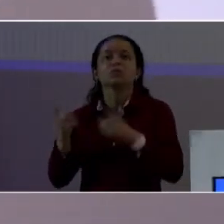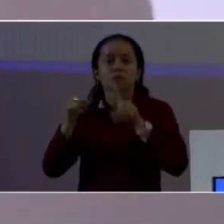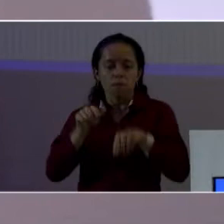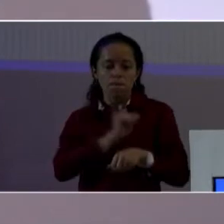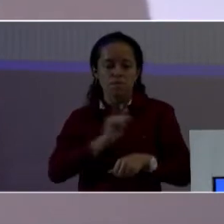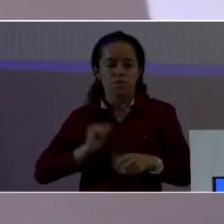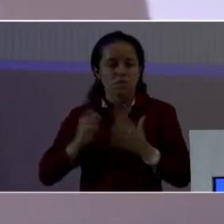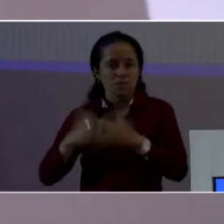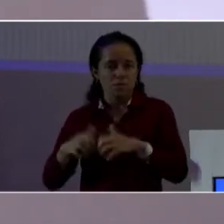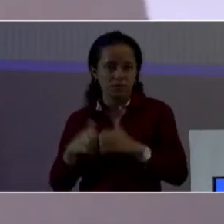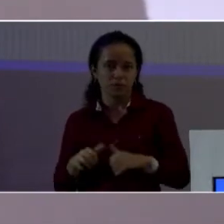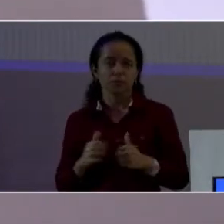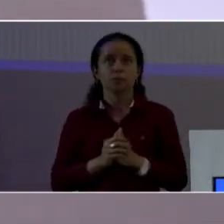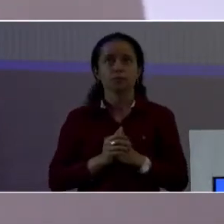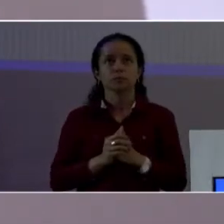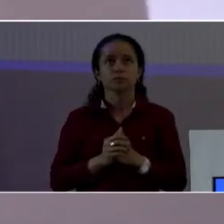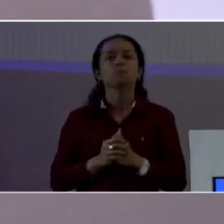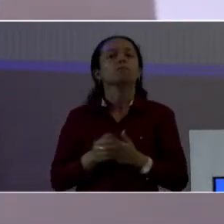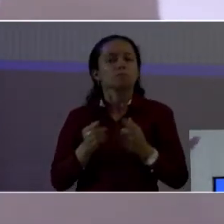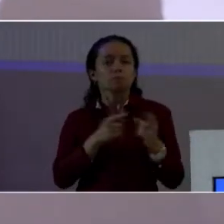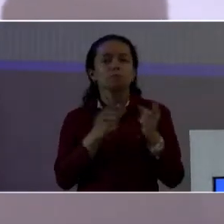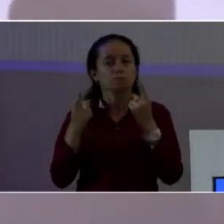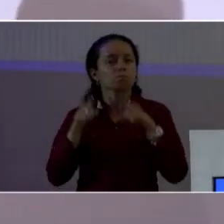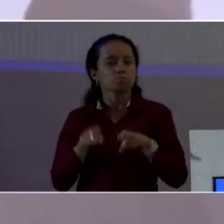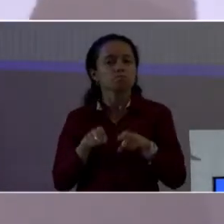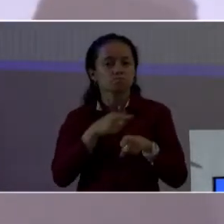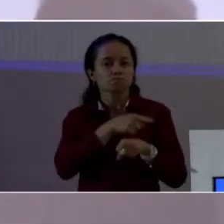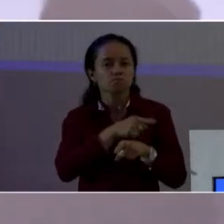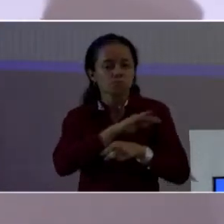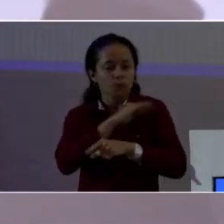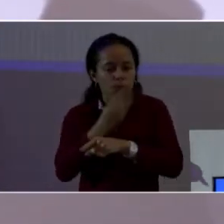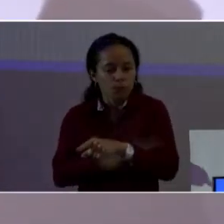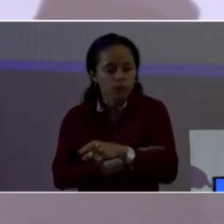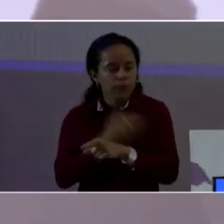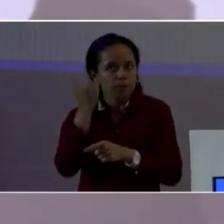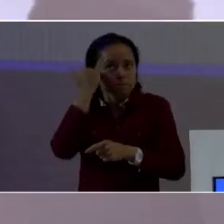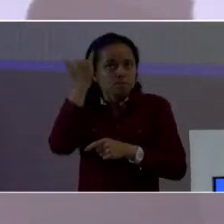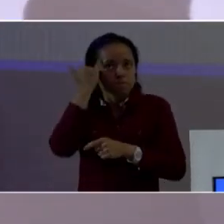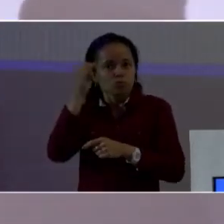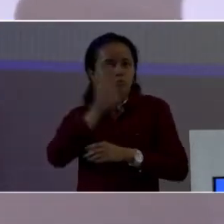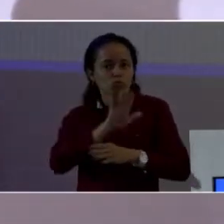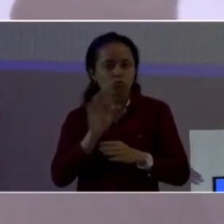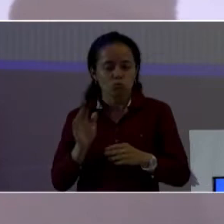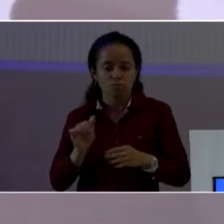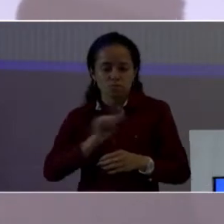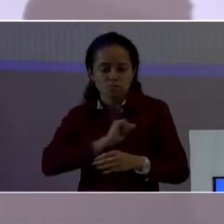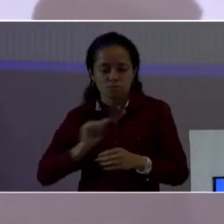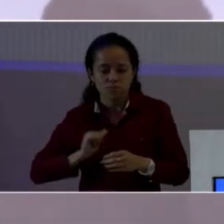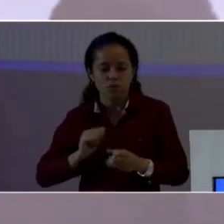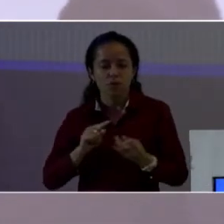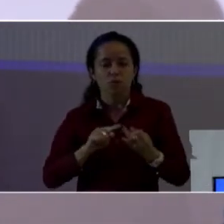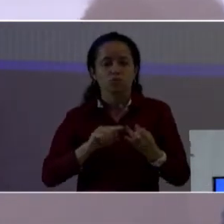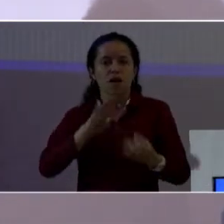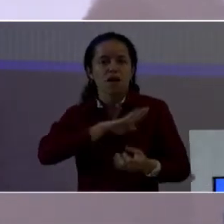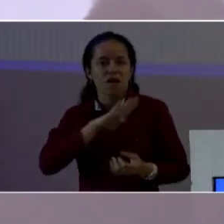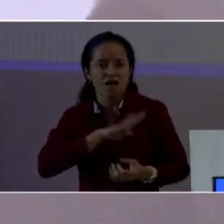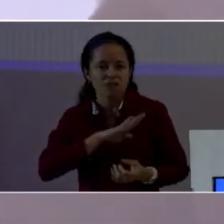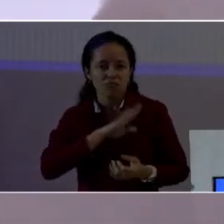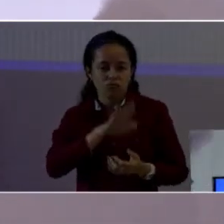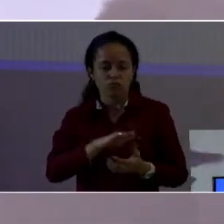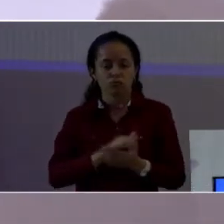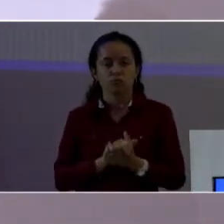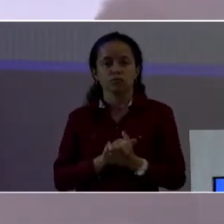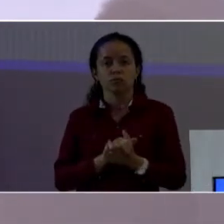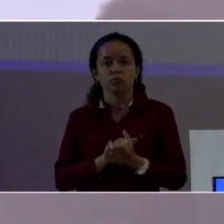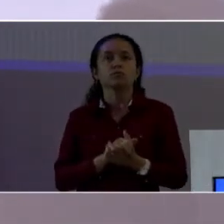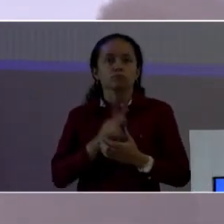tenido también una serie de iniciativas fortalecidas por el sector privado, por las alcaldías y por supuesto